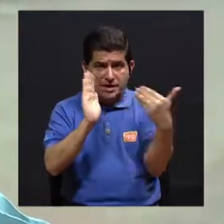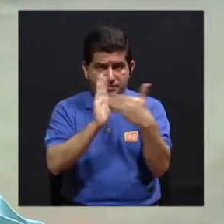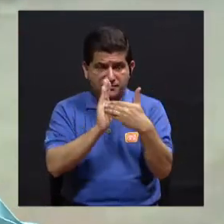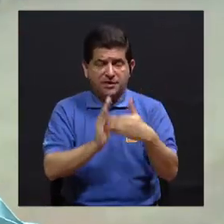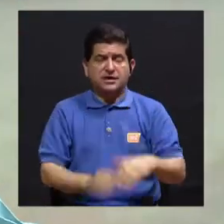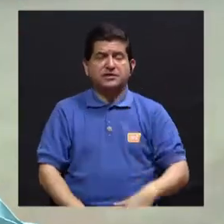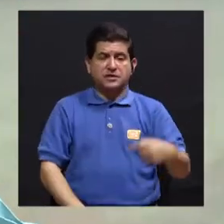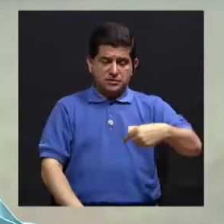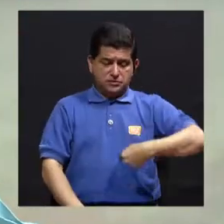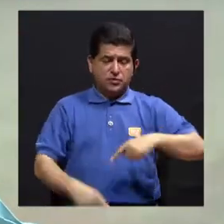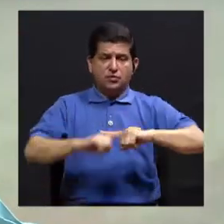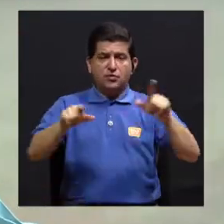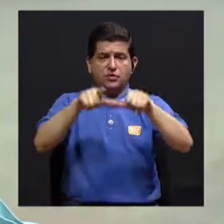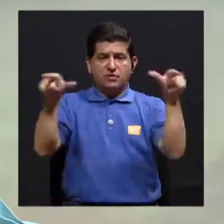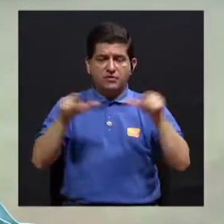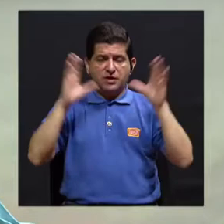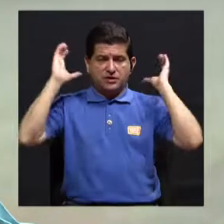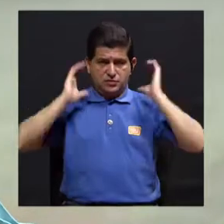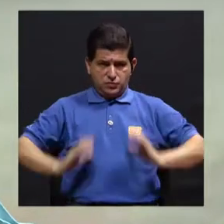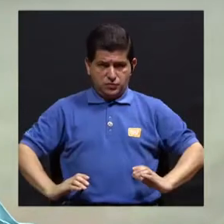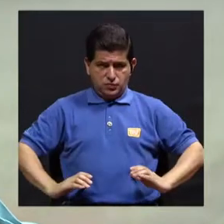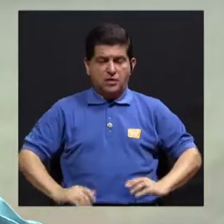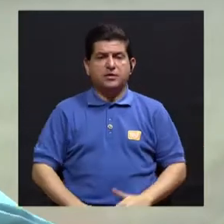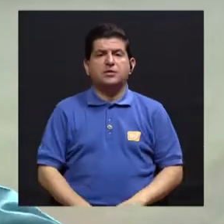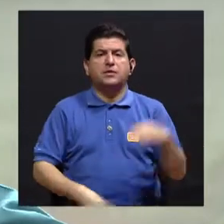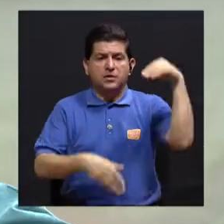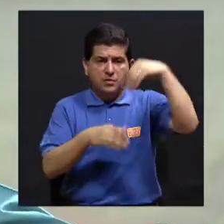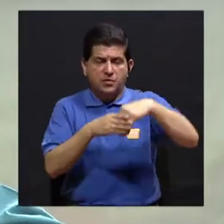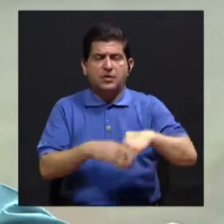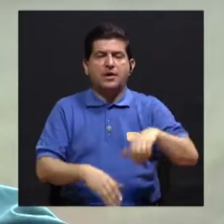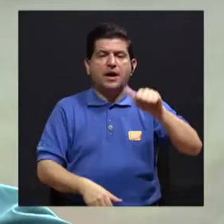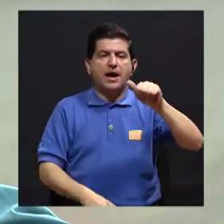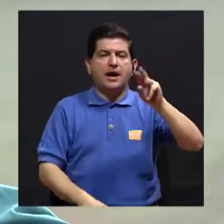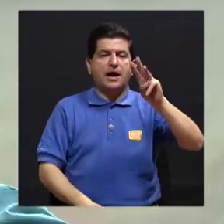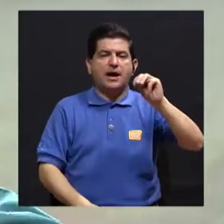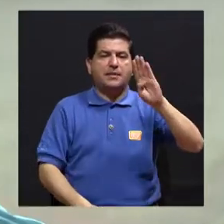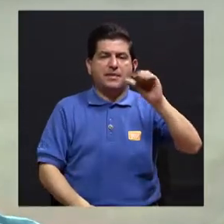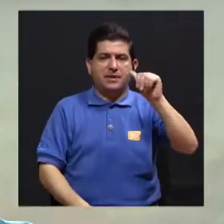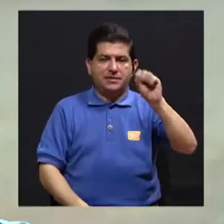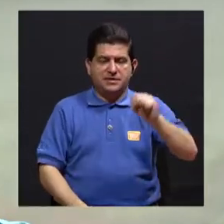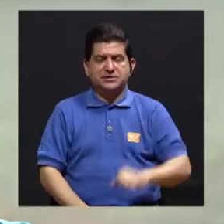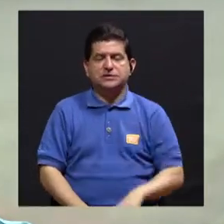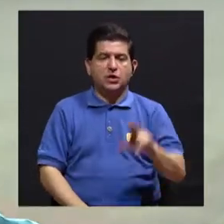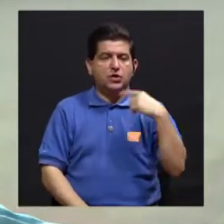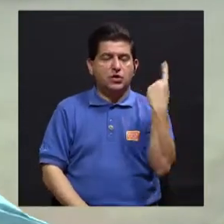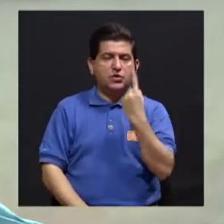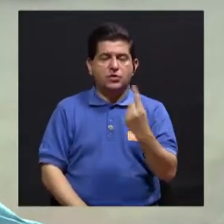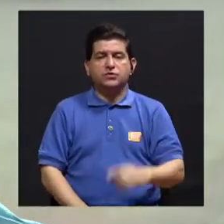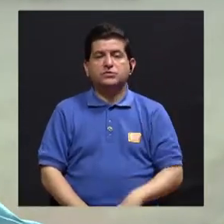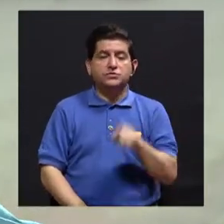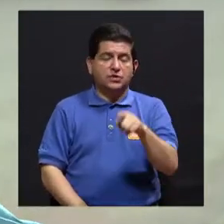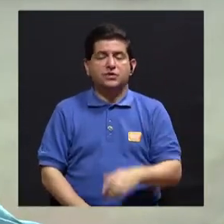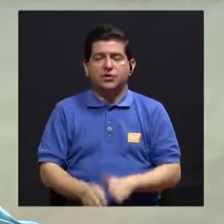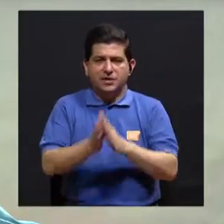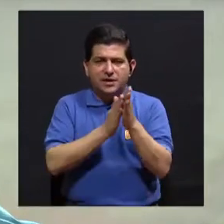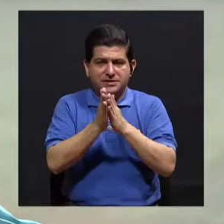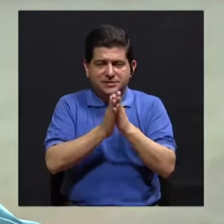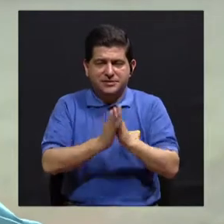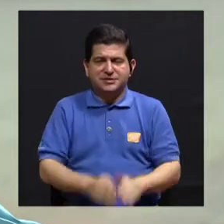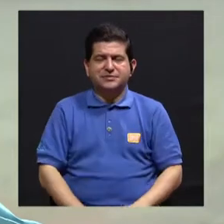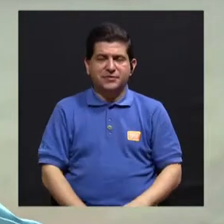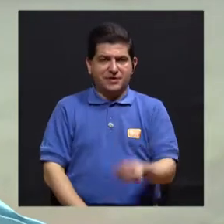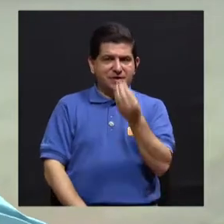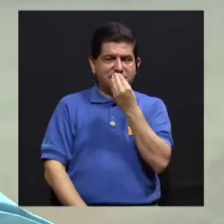al intestino o a diferentes puntos del cuerpo humano, entre ellos algunas amebas, no solamente las comensales, como habíamos hablado anteriormente,